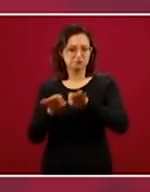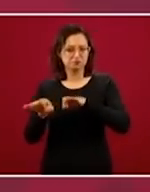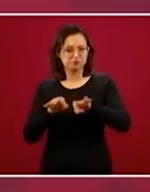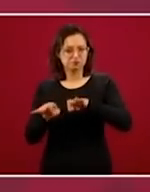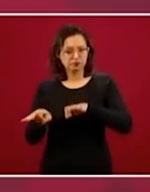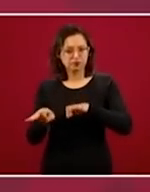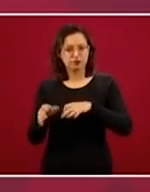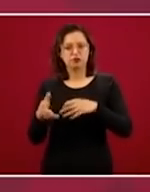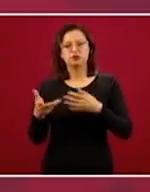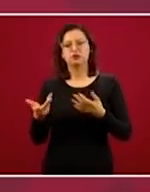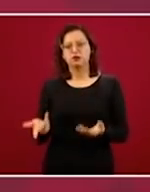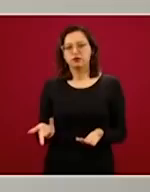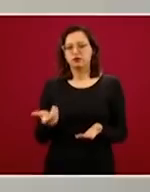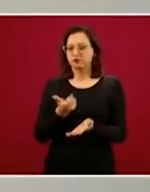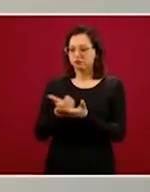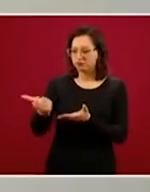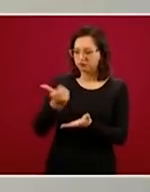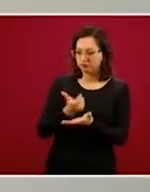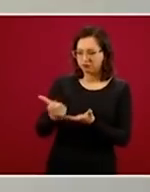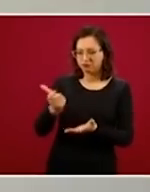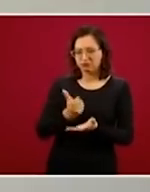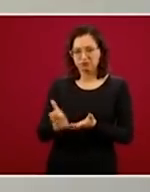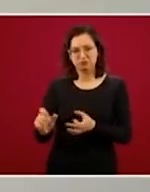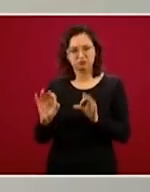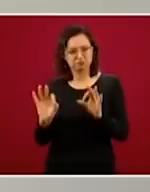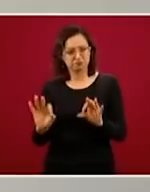sean buenos los salarios